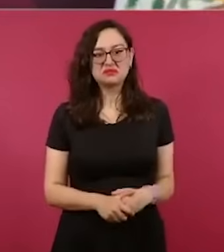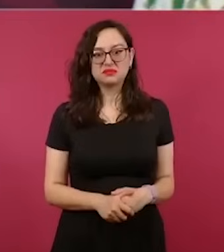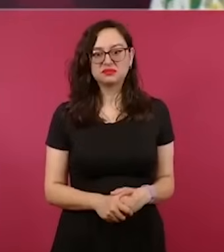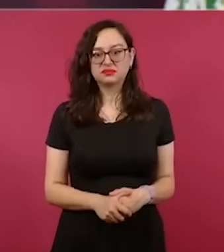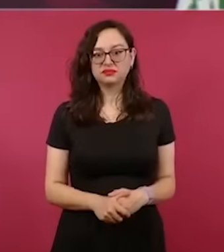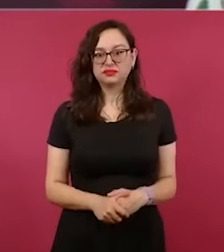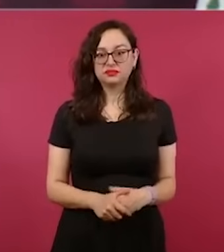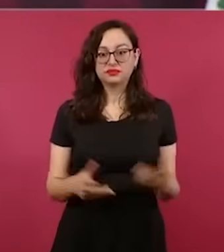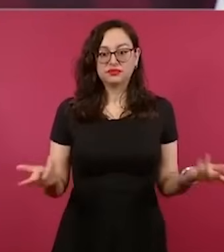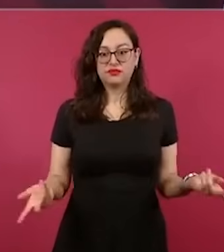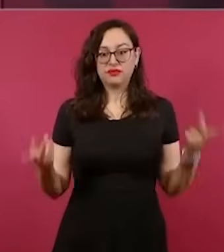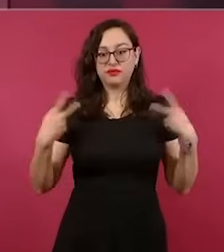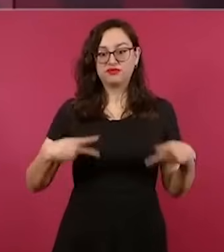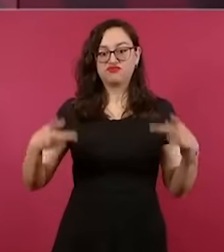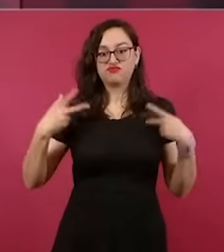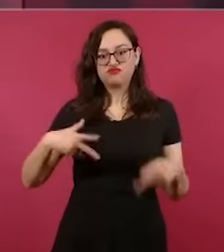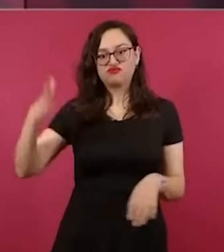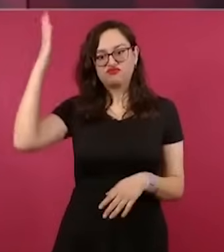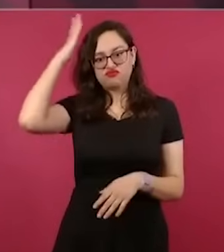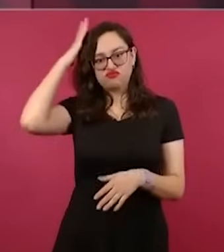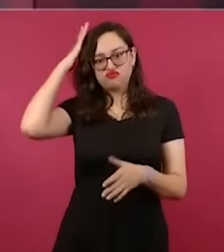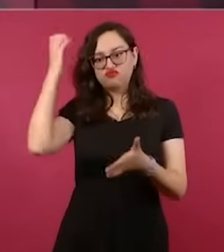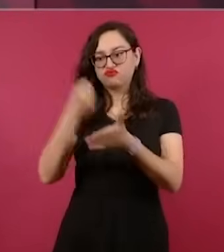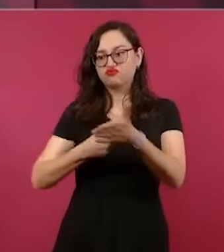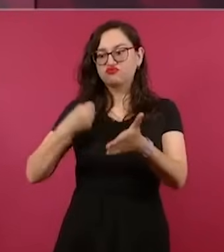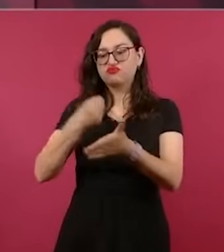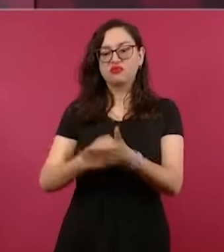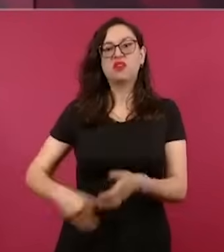social tiene que ser idealista,